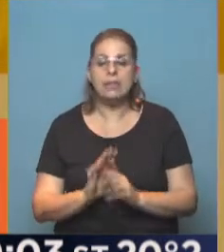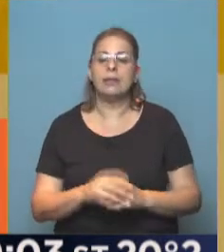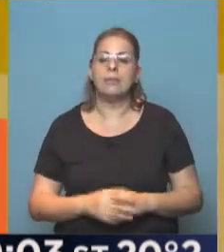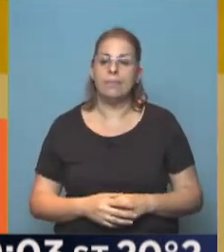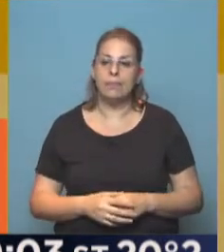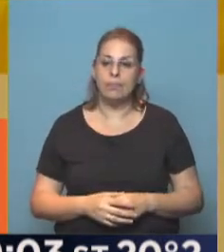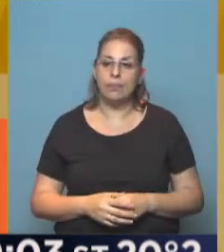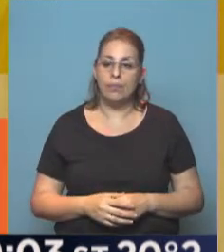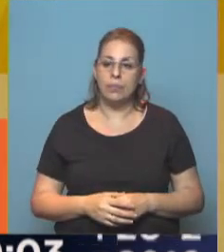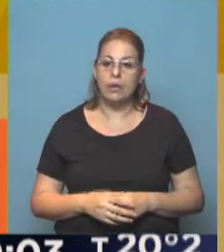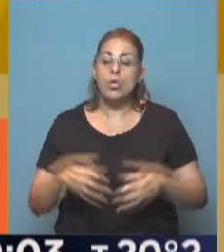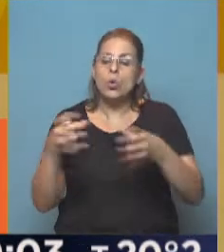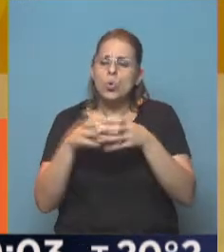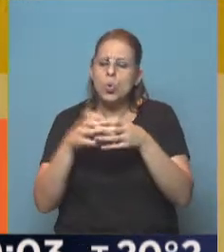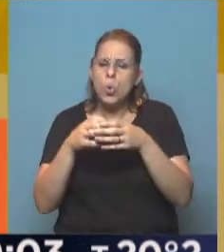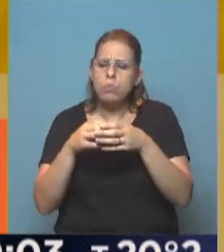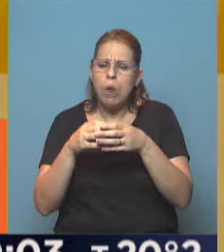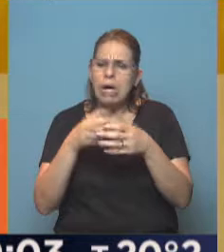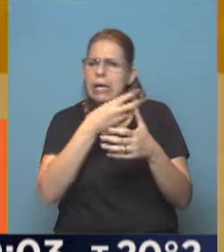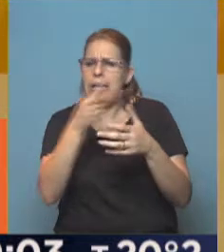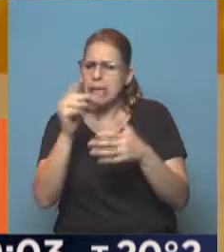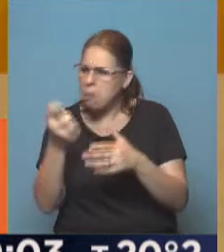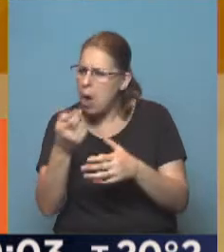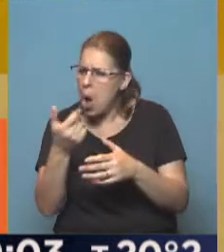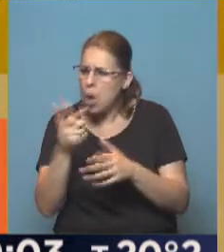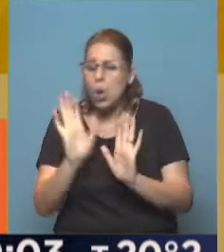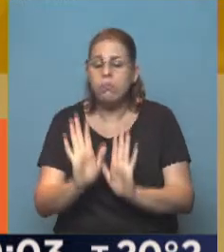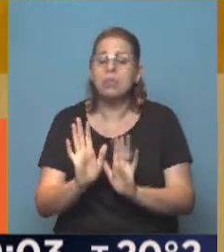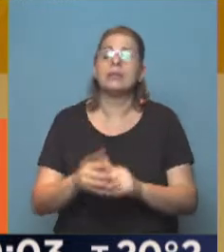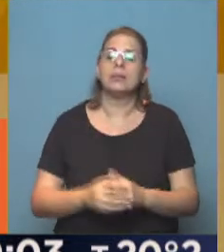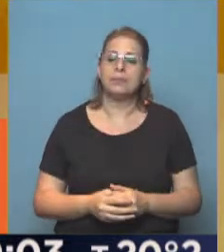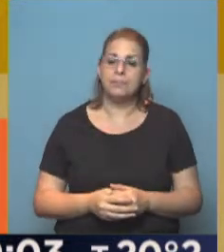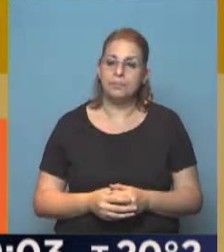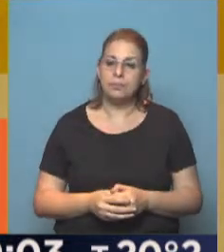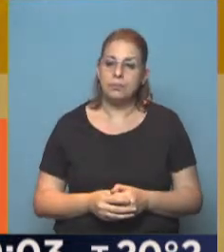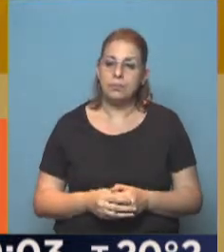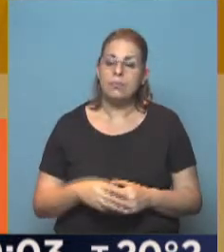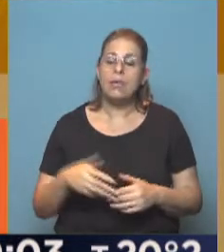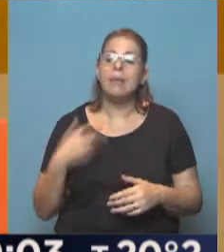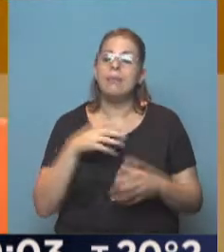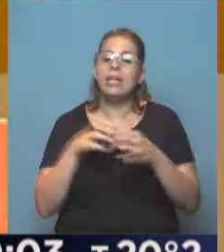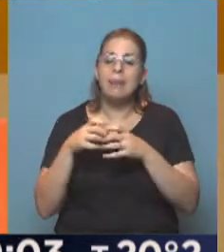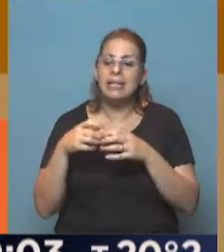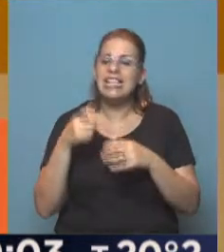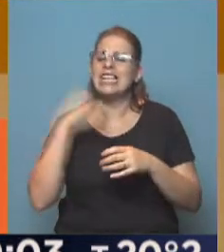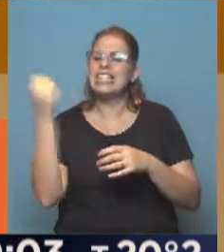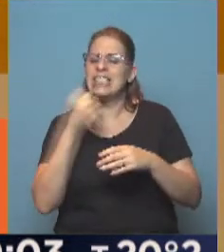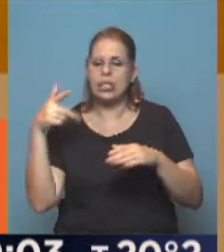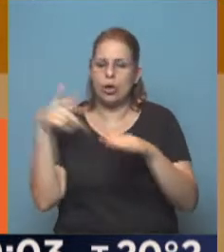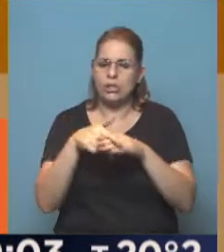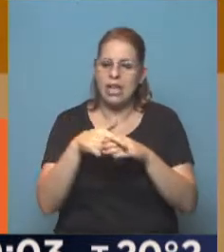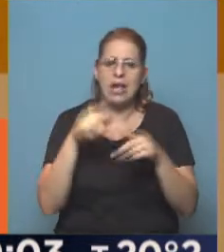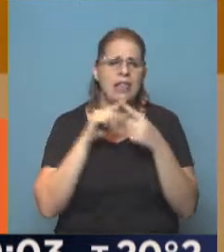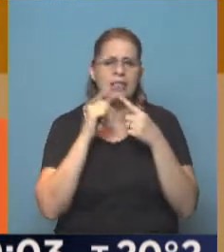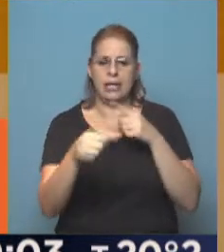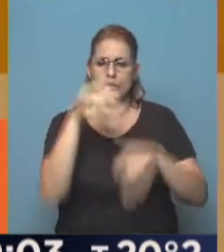una minoría o una mayoría circunstancial para frenar el debate y pasar a la votación sin que se puedan